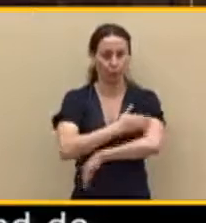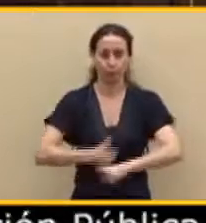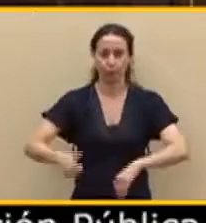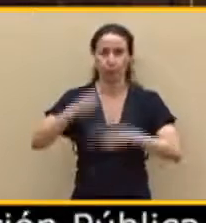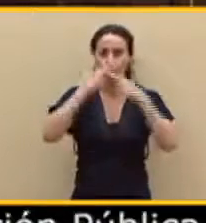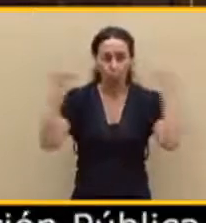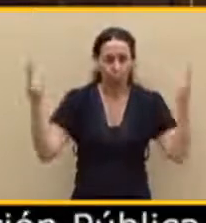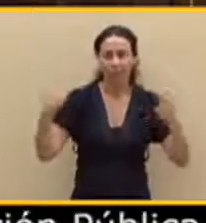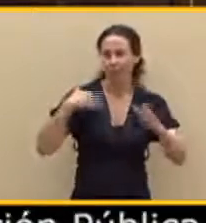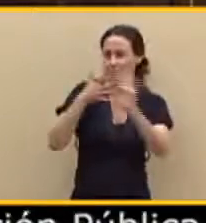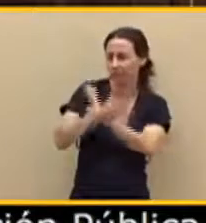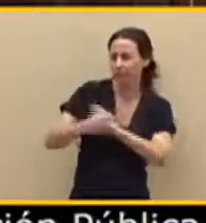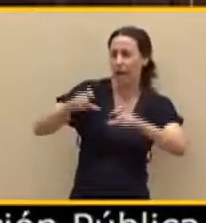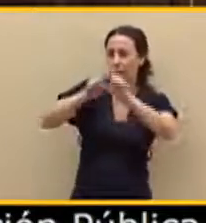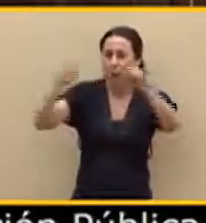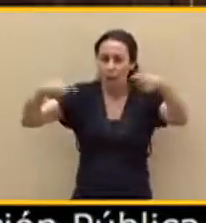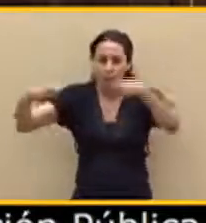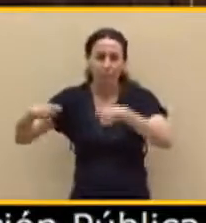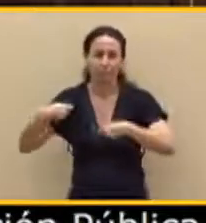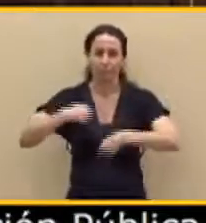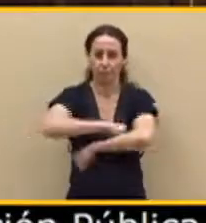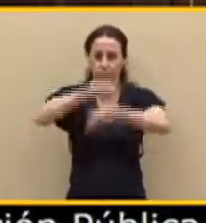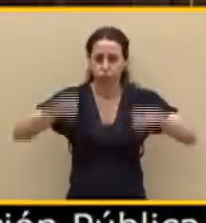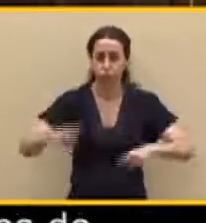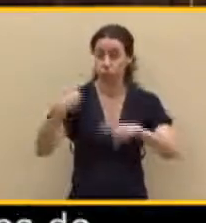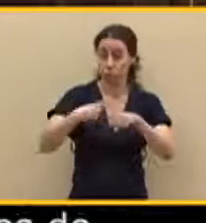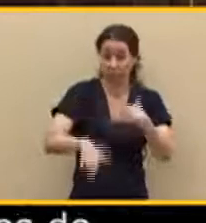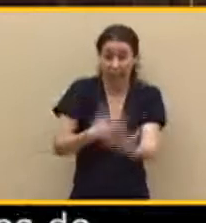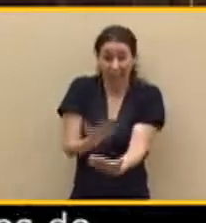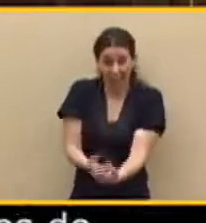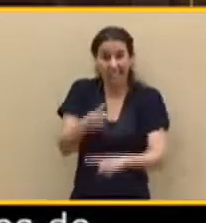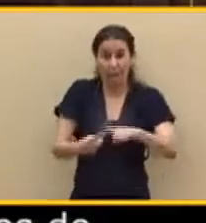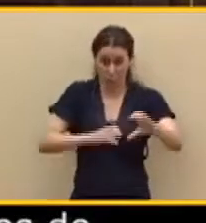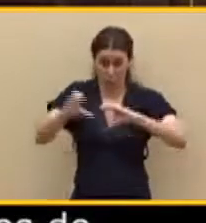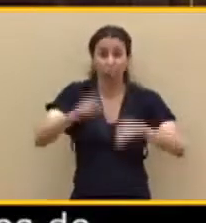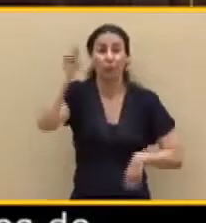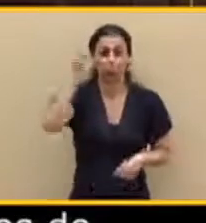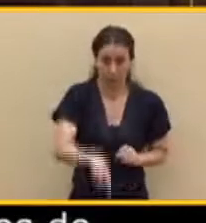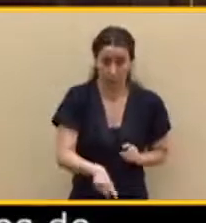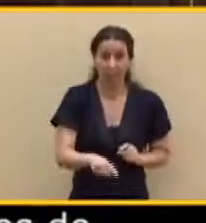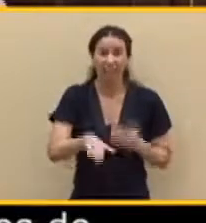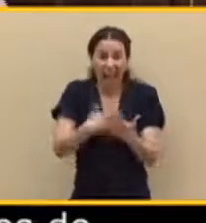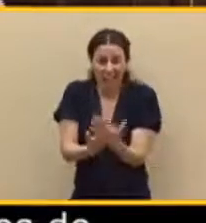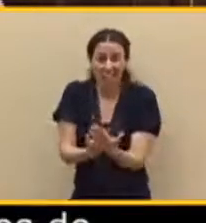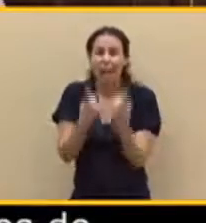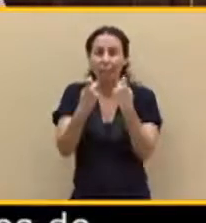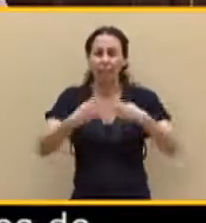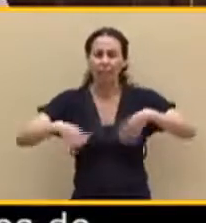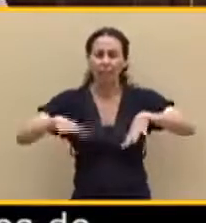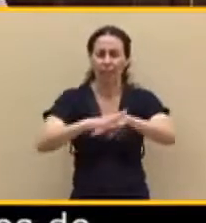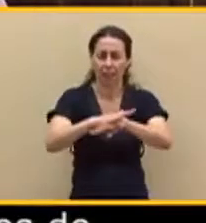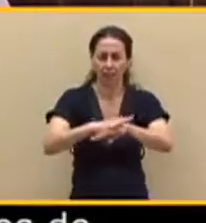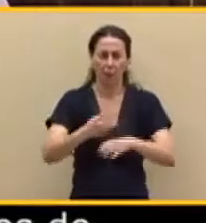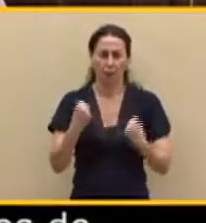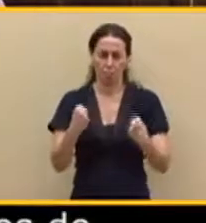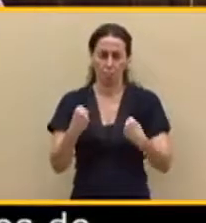empresas estratégicas, incluido el poder mediático, y se necesita, en definitiva, una trama de poder. Se lo voy a explicar con un ejemplo muy